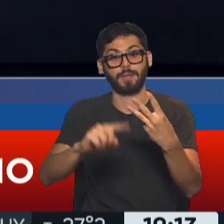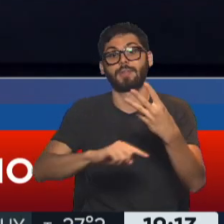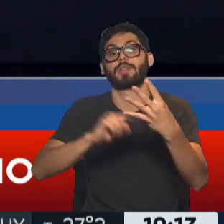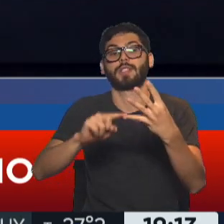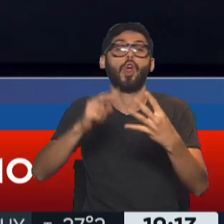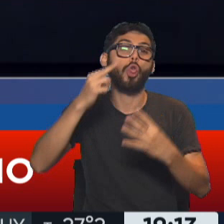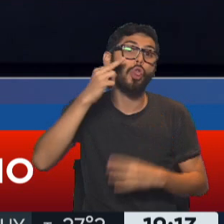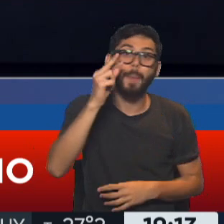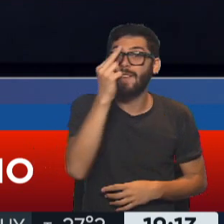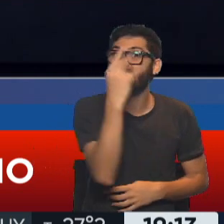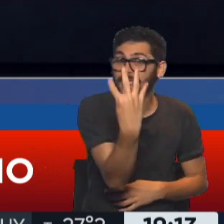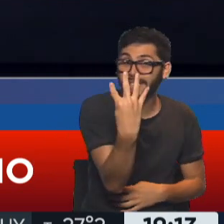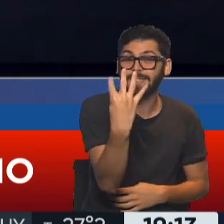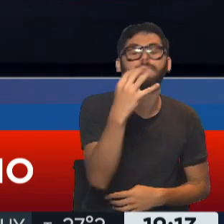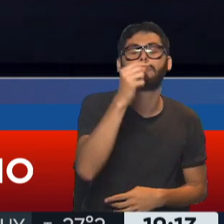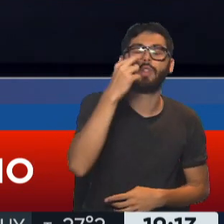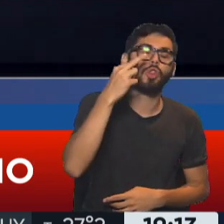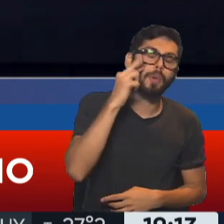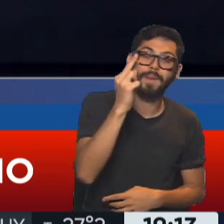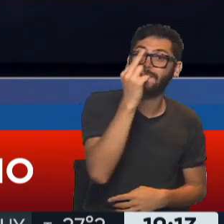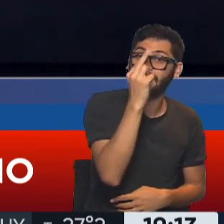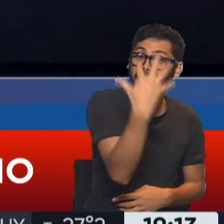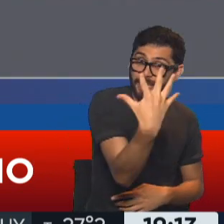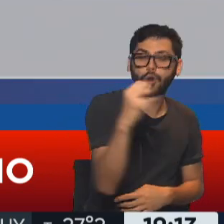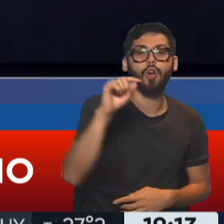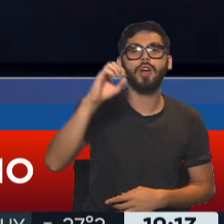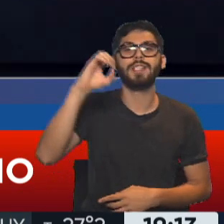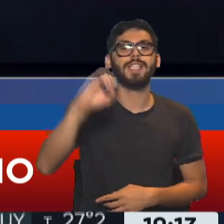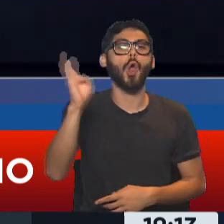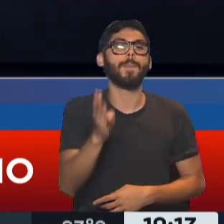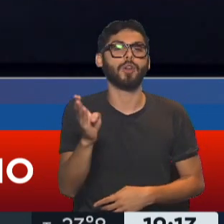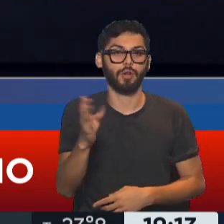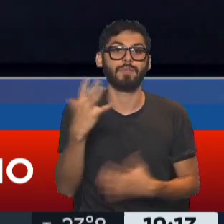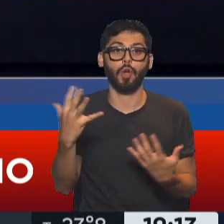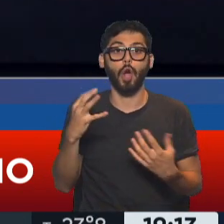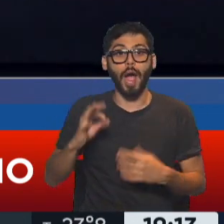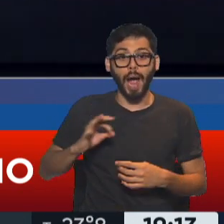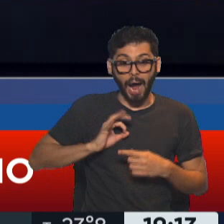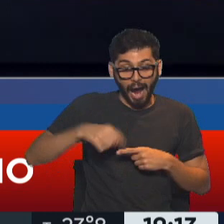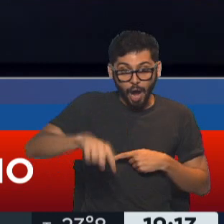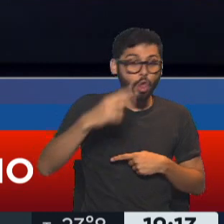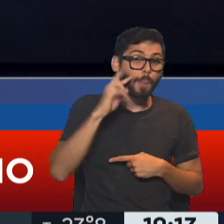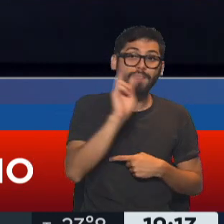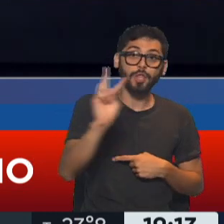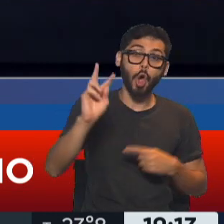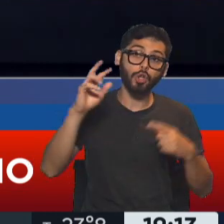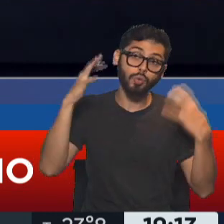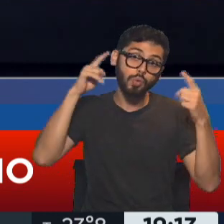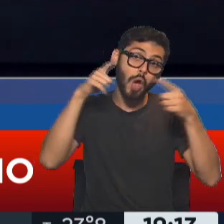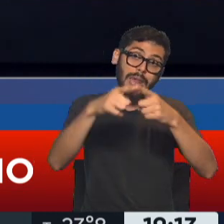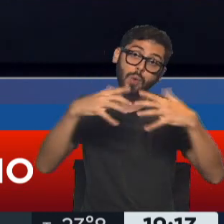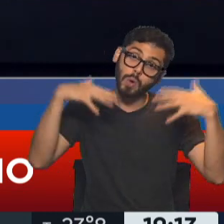el año 2025 al 0%. ¿Qué significa esto? El desafío para el año 2022 es grandísimo, te digo. No es